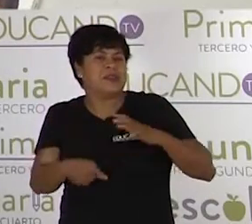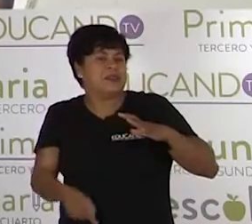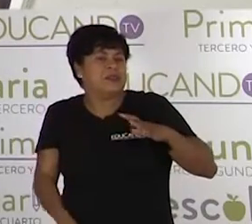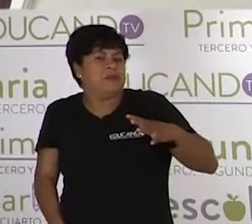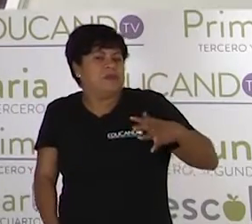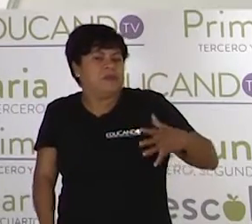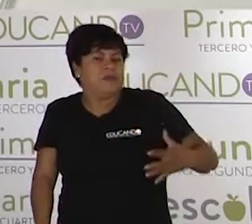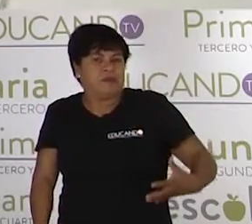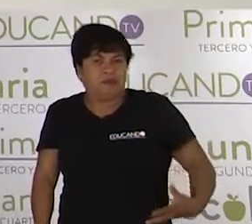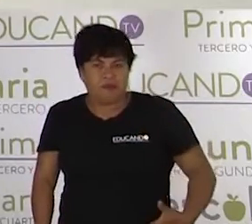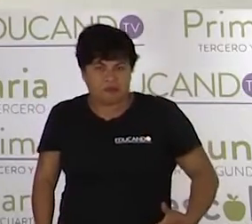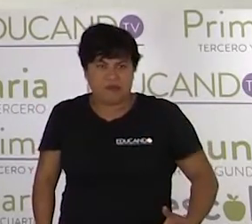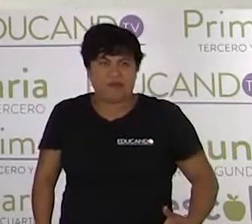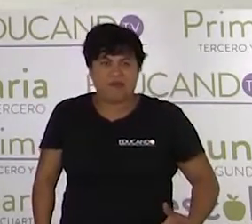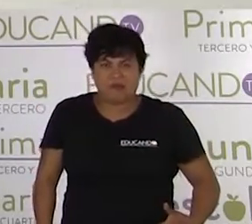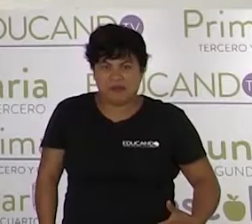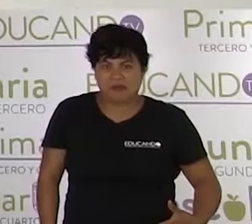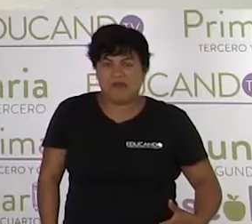satisfecho.